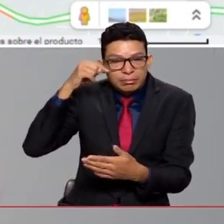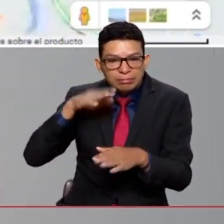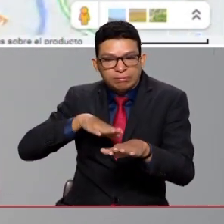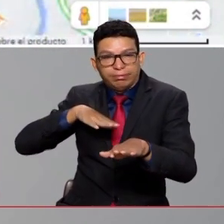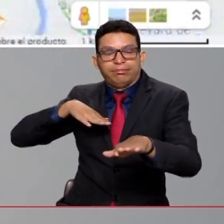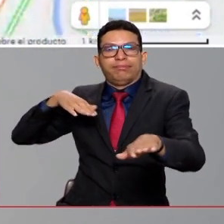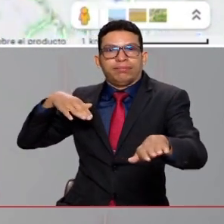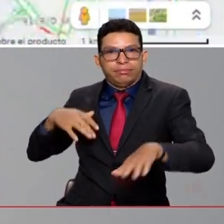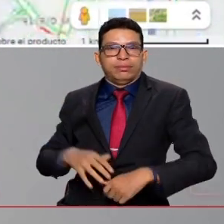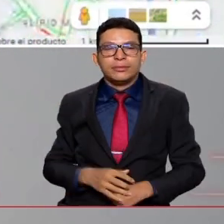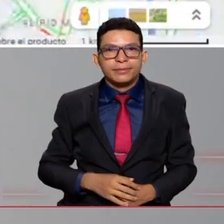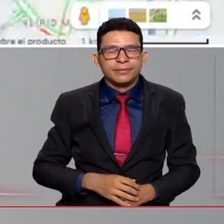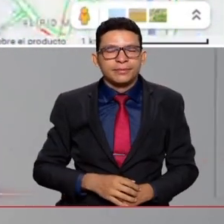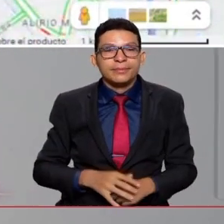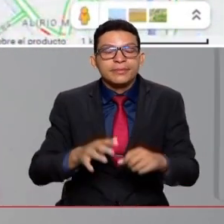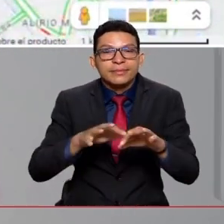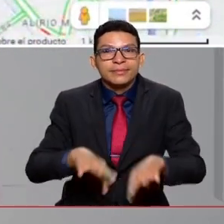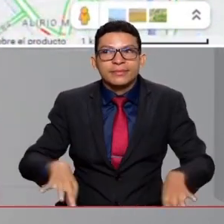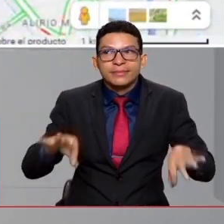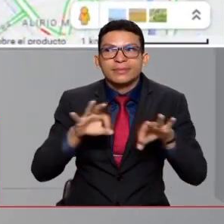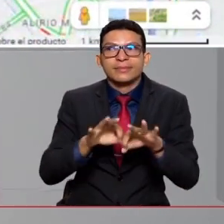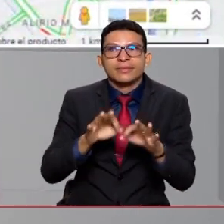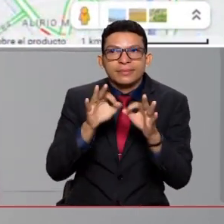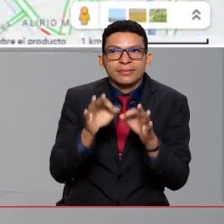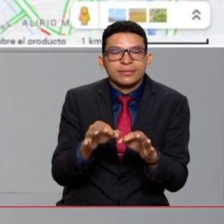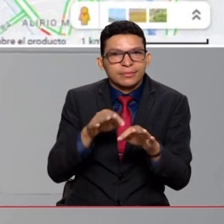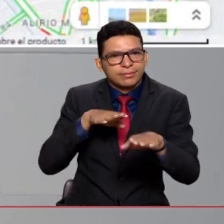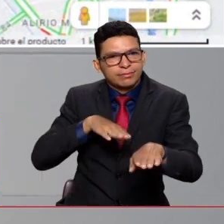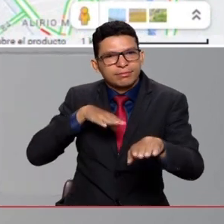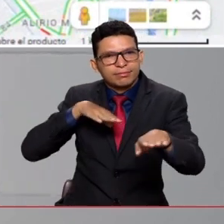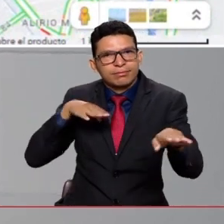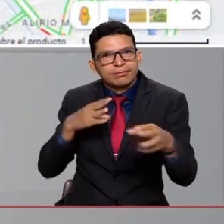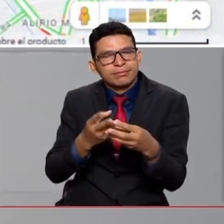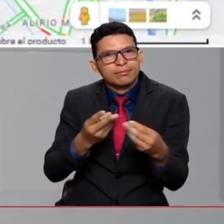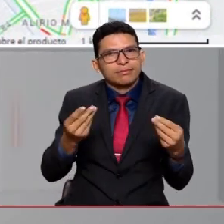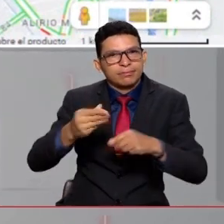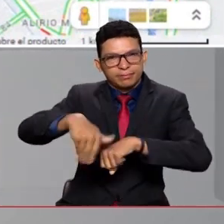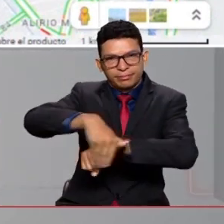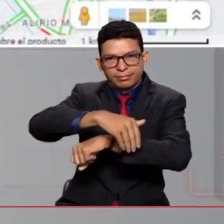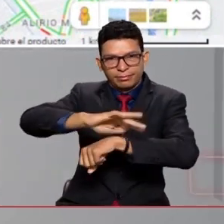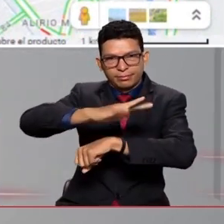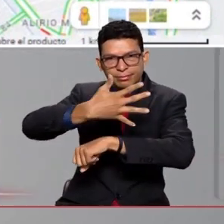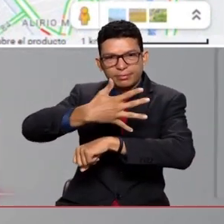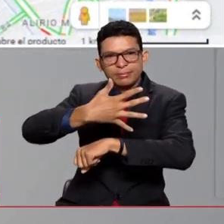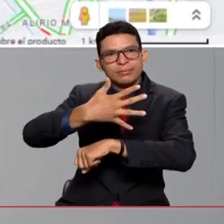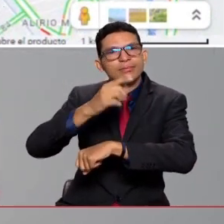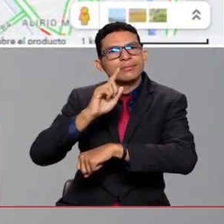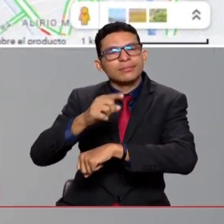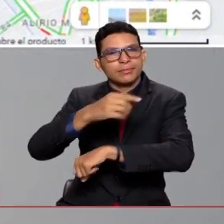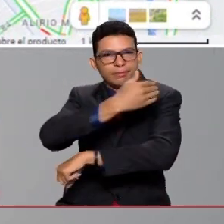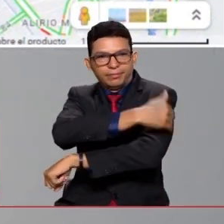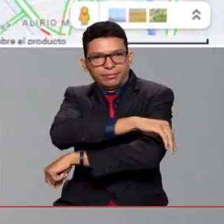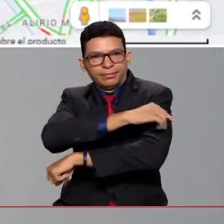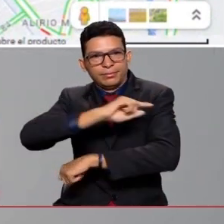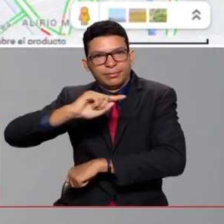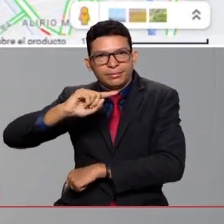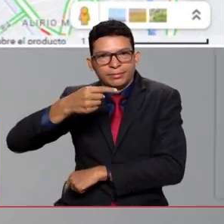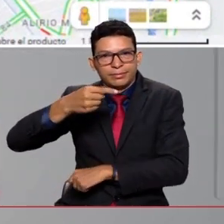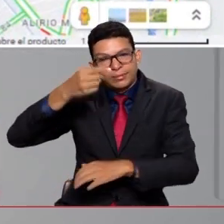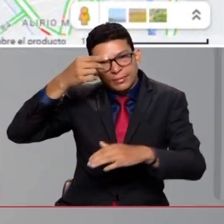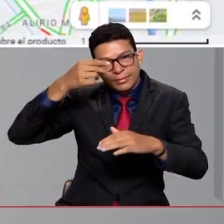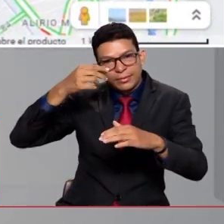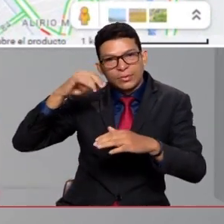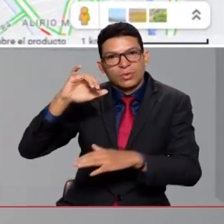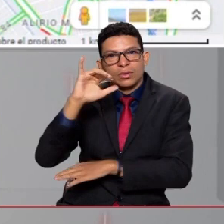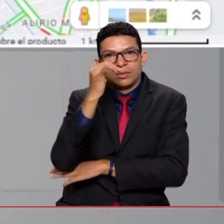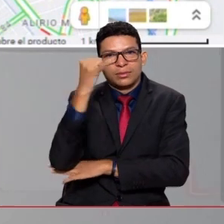vehicular. Tenemos importante tráfico lento sobre la calle Quinta a la altura de la carrera primera, en el deprimido